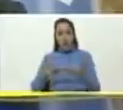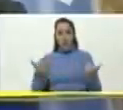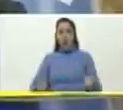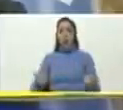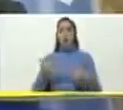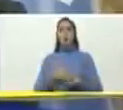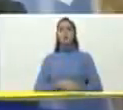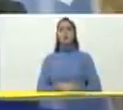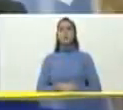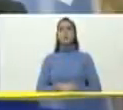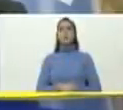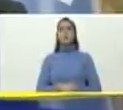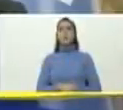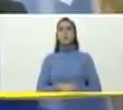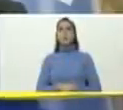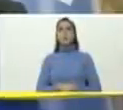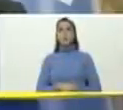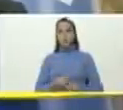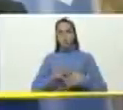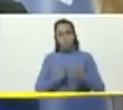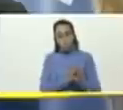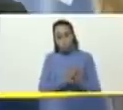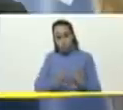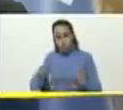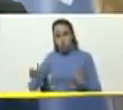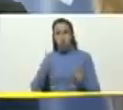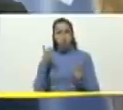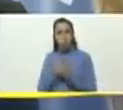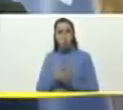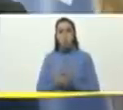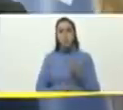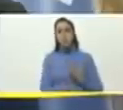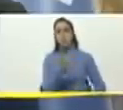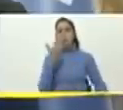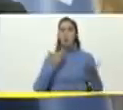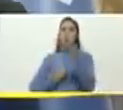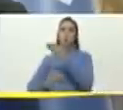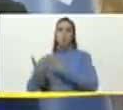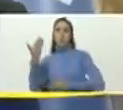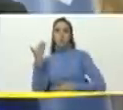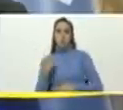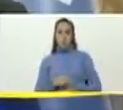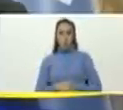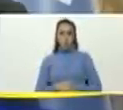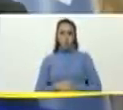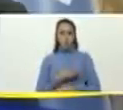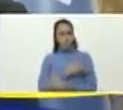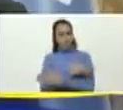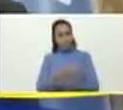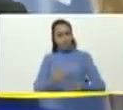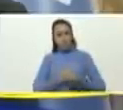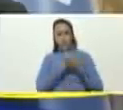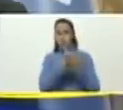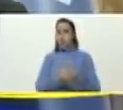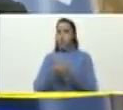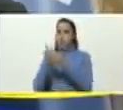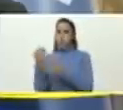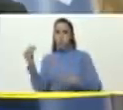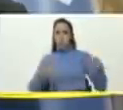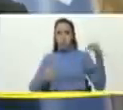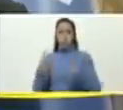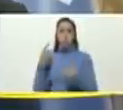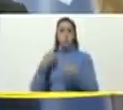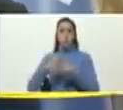sí y de manera efectiva, la cooperación, la complementariedad